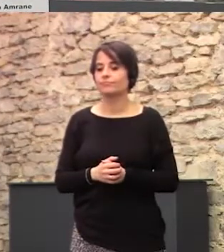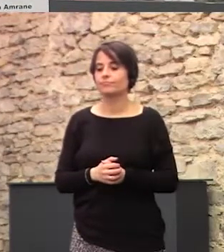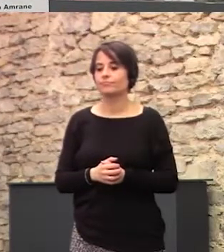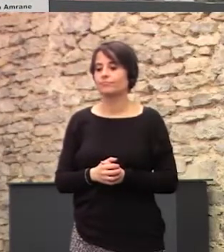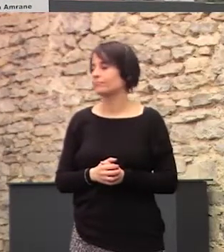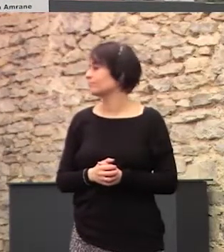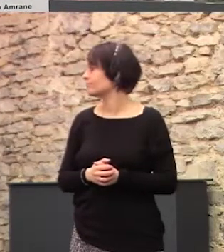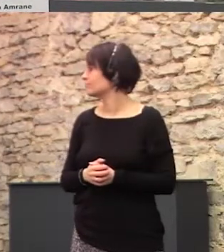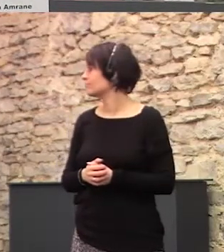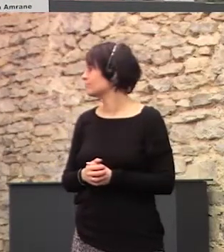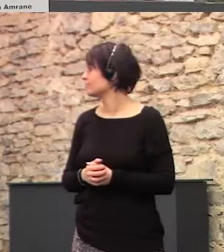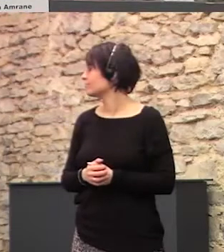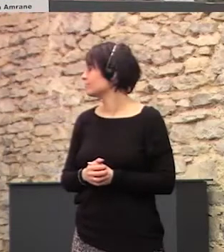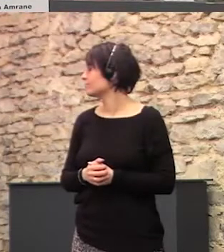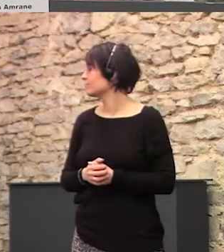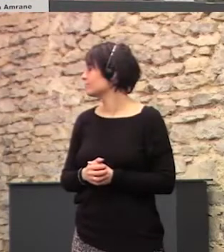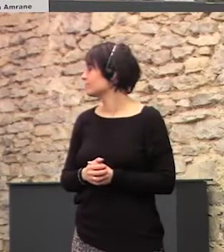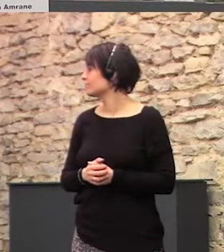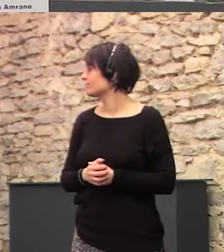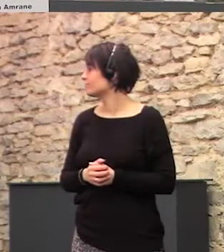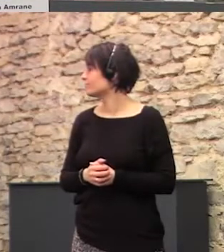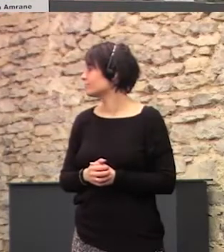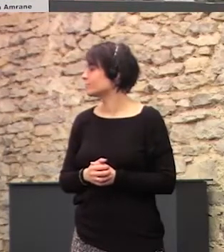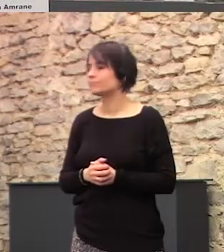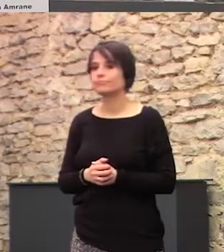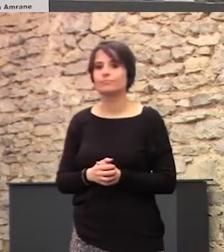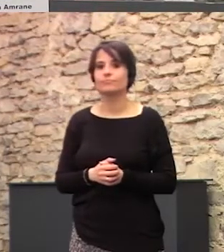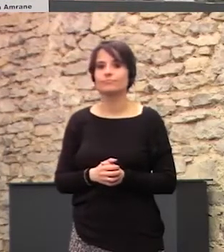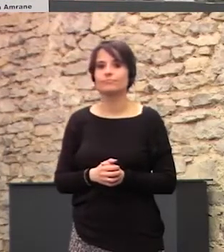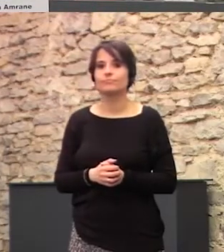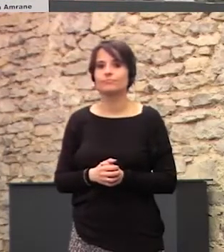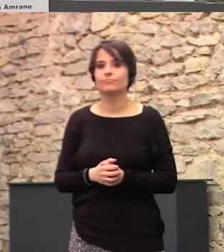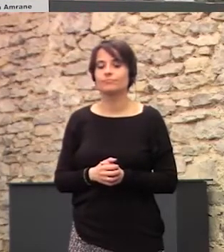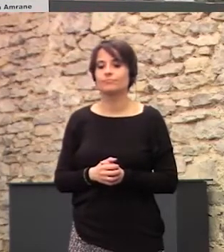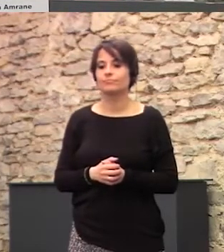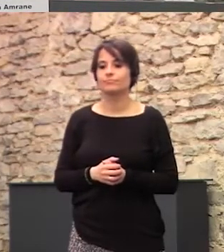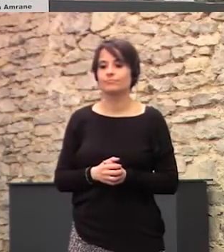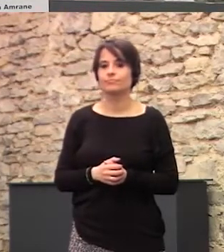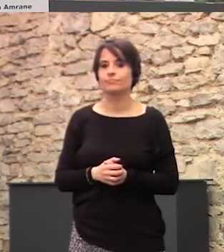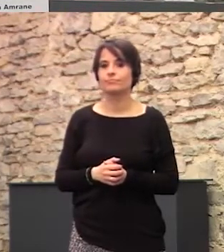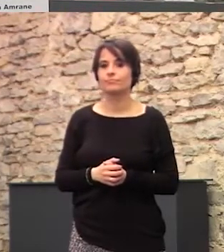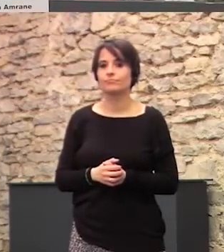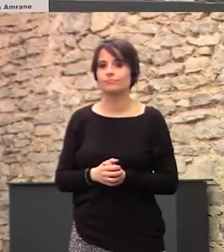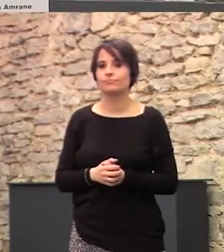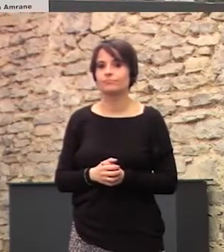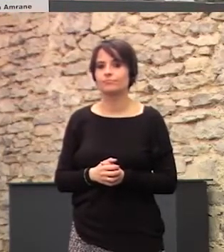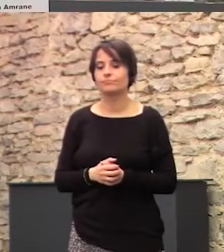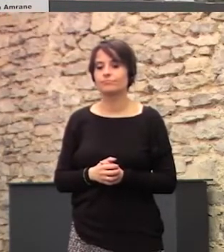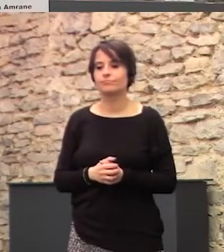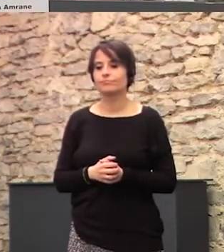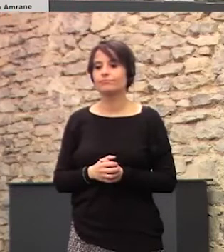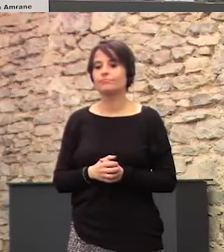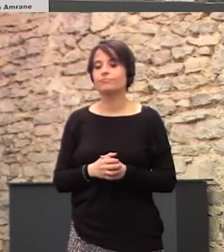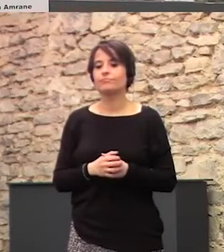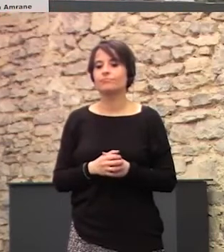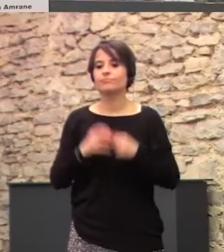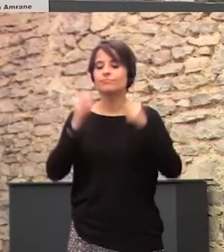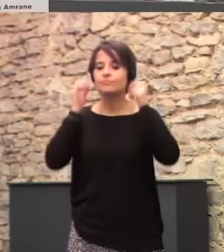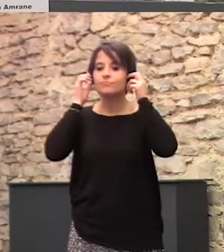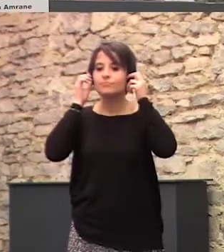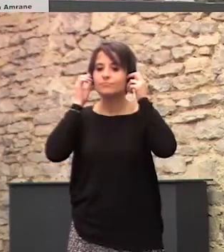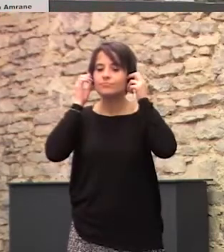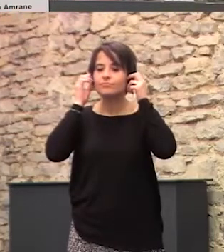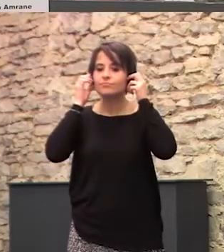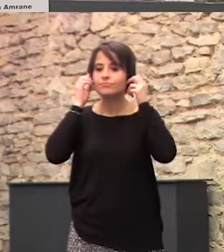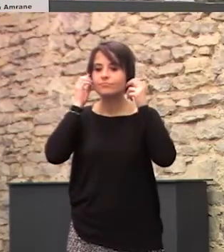¿Puedo animar un poco? Vamos a romper el hielo. Pues con lo que comentabas, Jan, y al final,